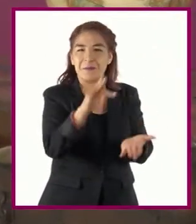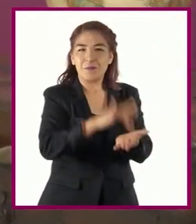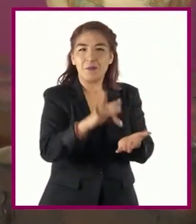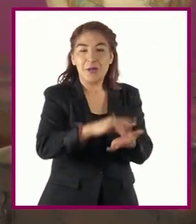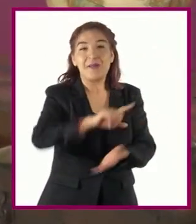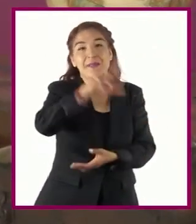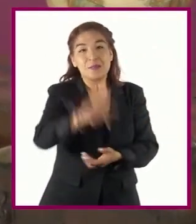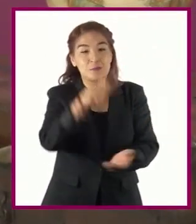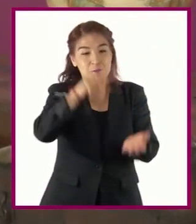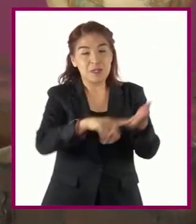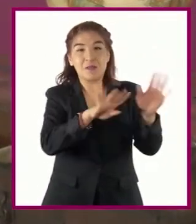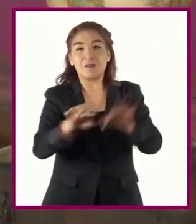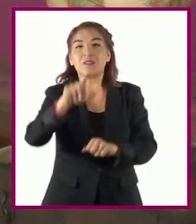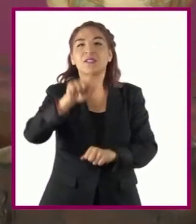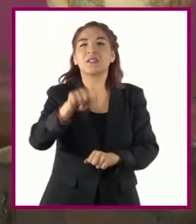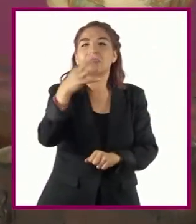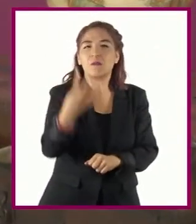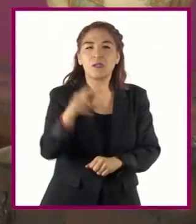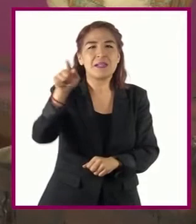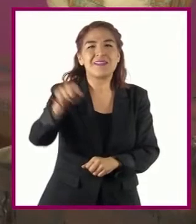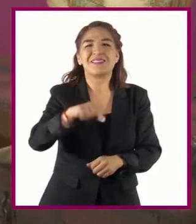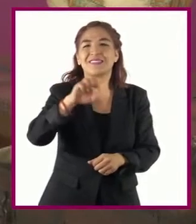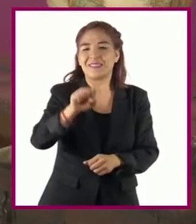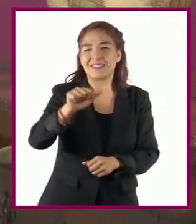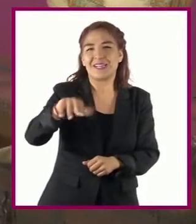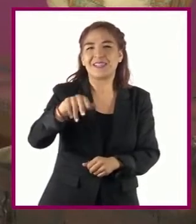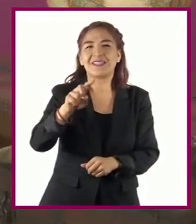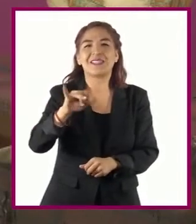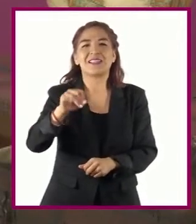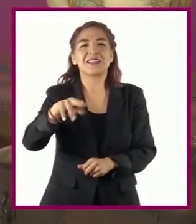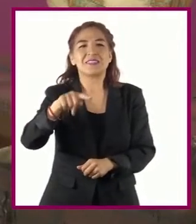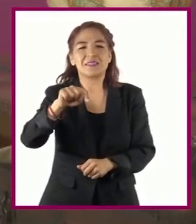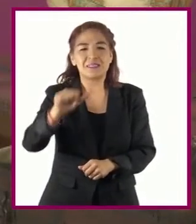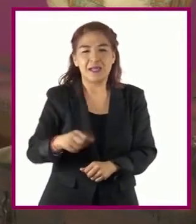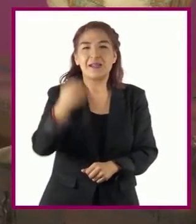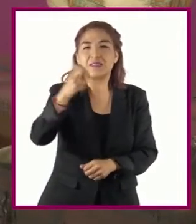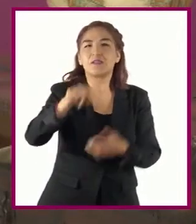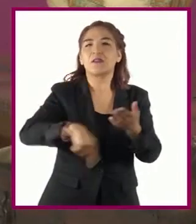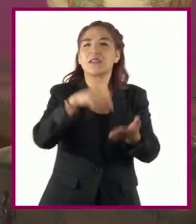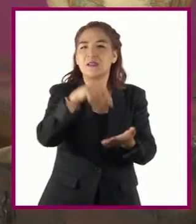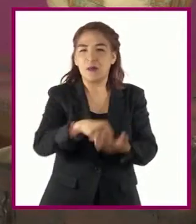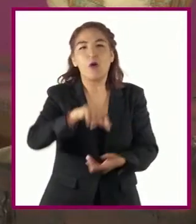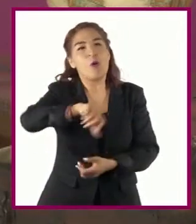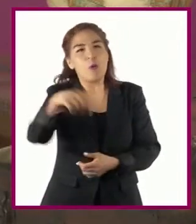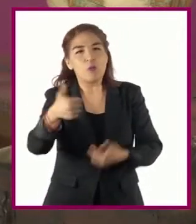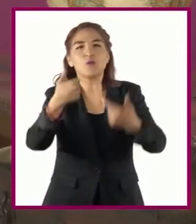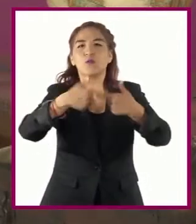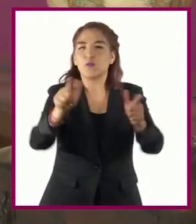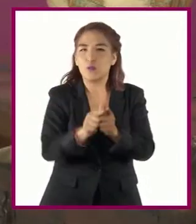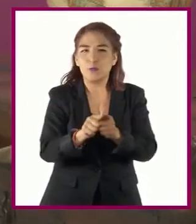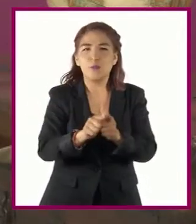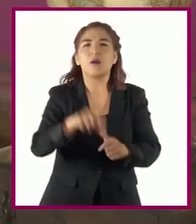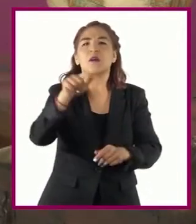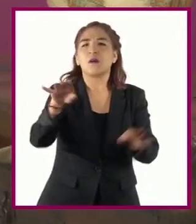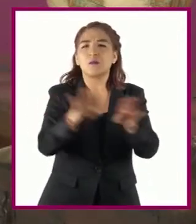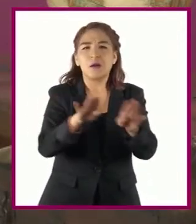de 1974, el Frente Sandinista de Liberación Nacional, junto con otras organizaciones, lanzaron una serie de